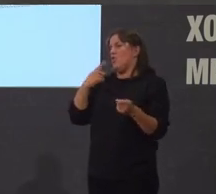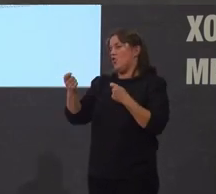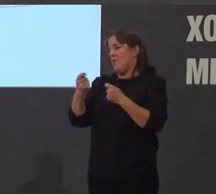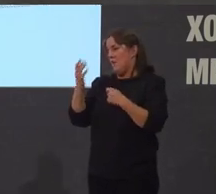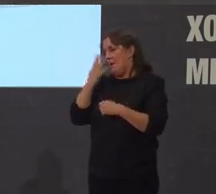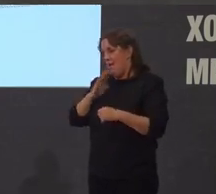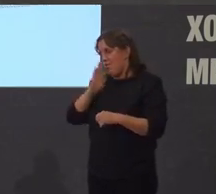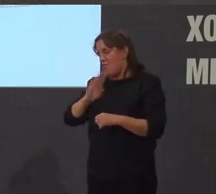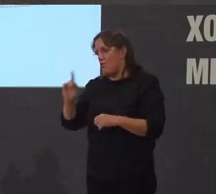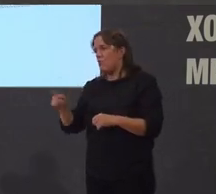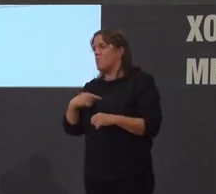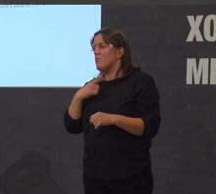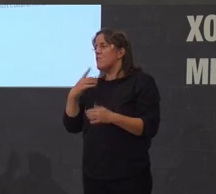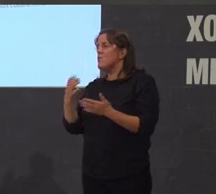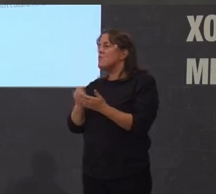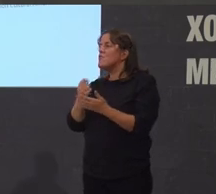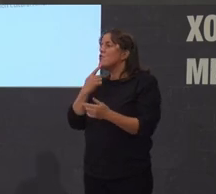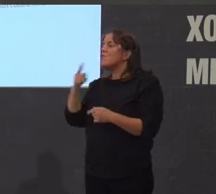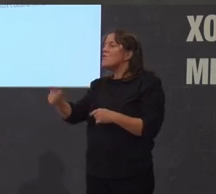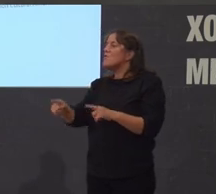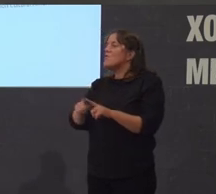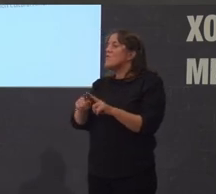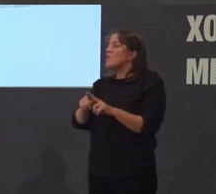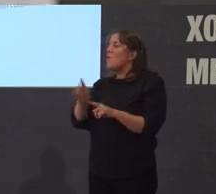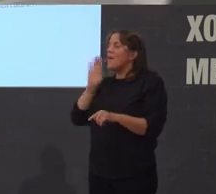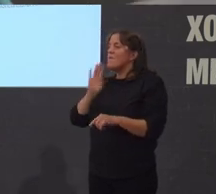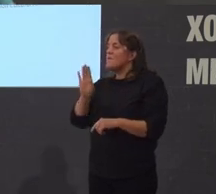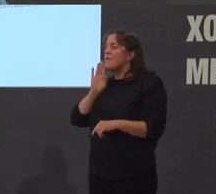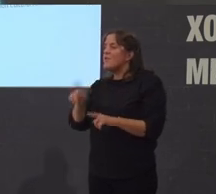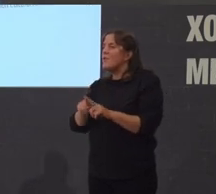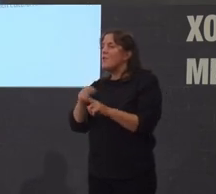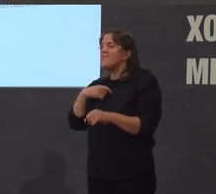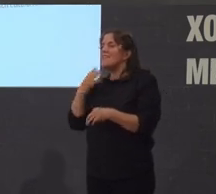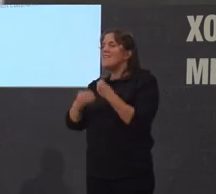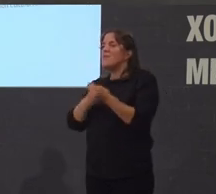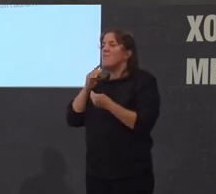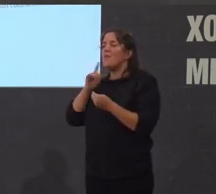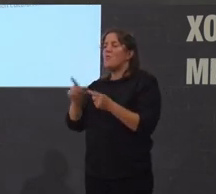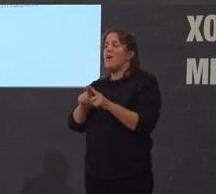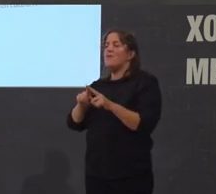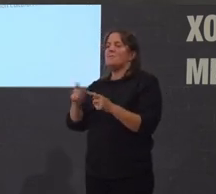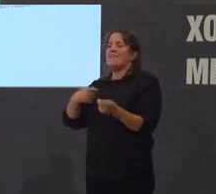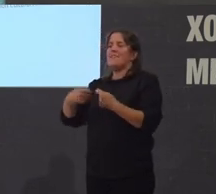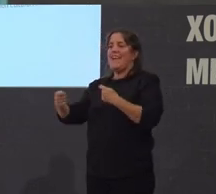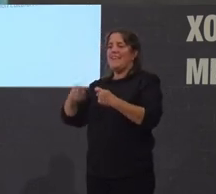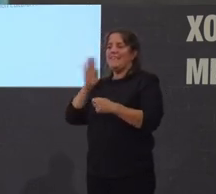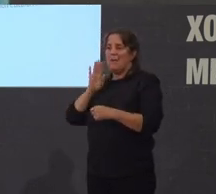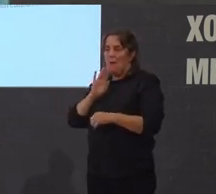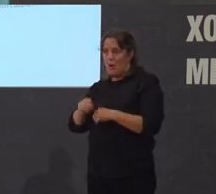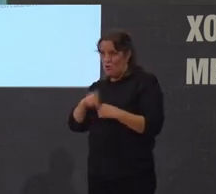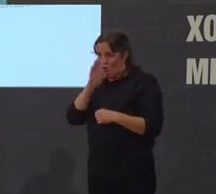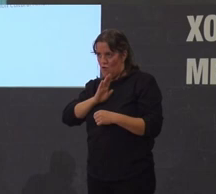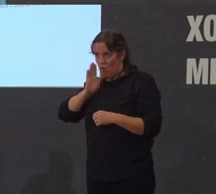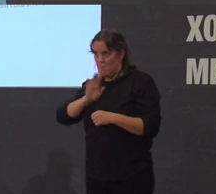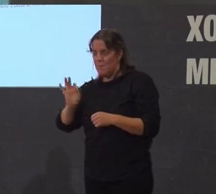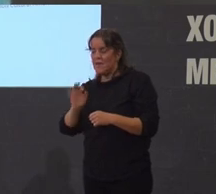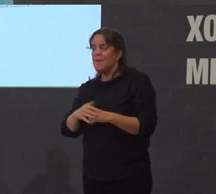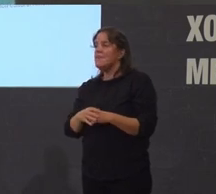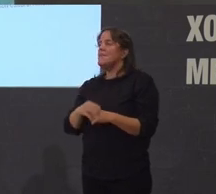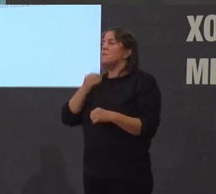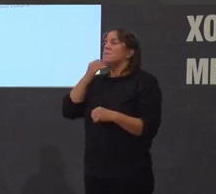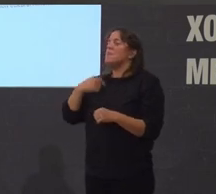todo eso el que engloba mossos engloba muchas veces con términos de estraperlo pero claro nuestra perla tenemos que hacer